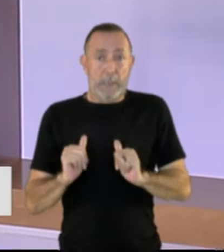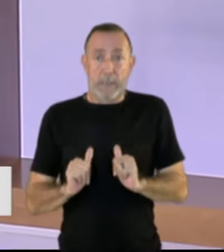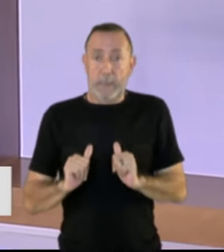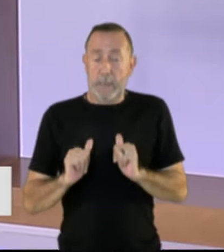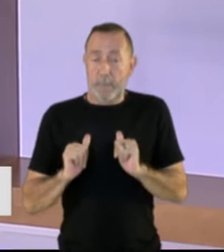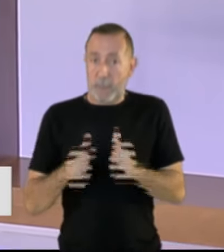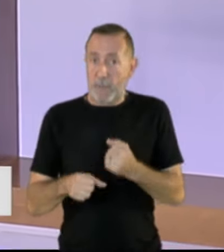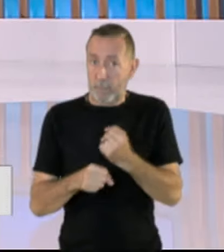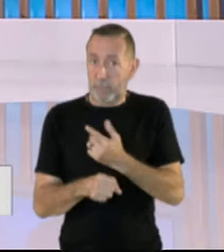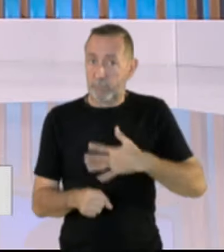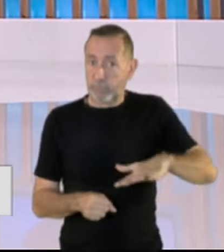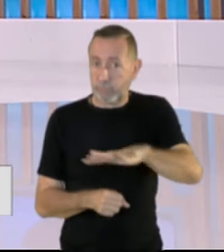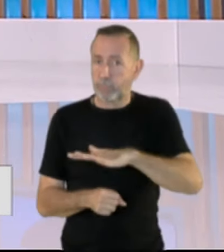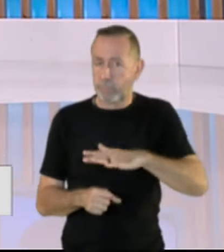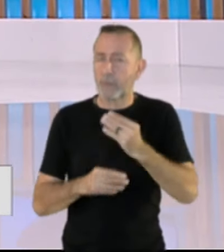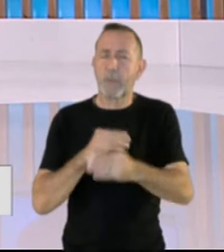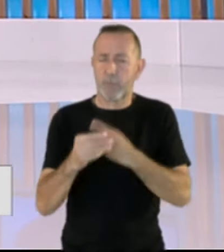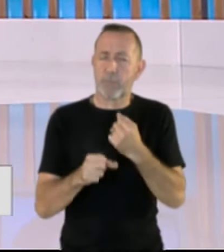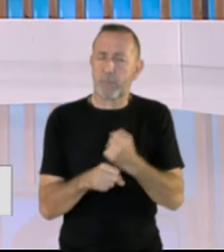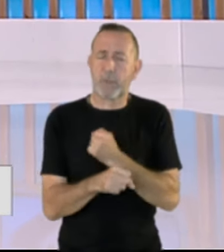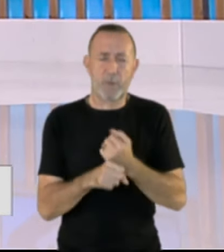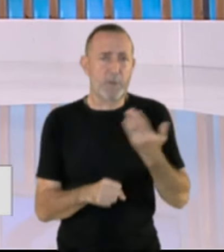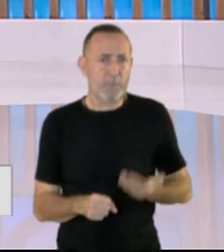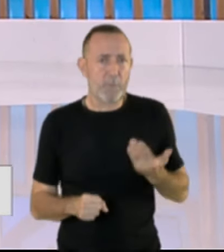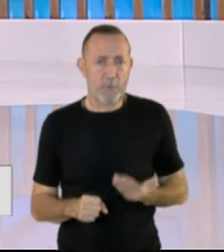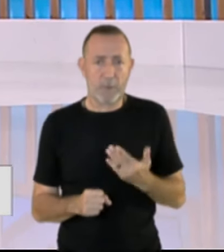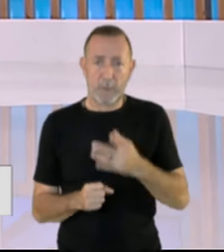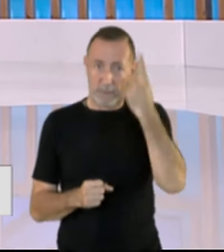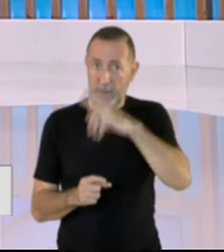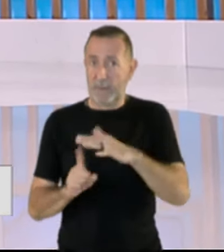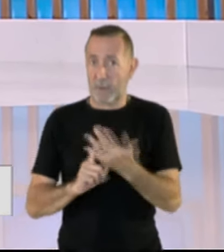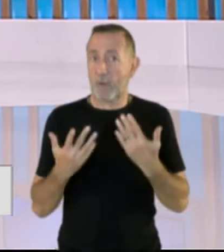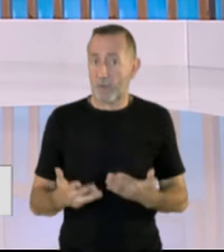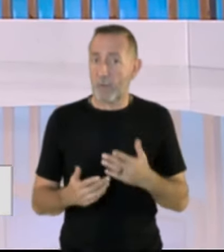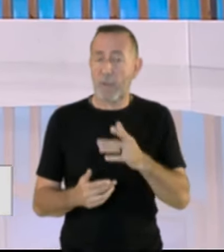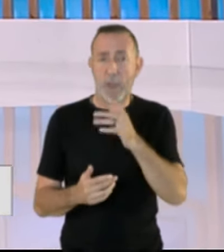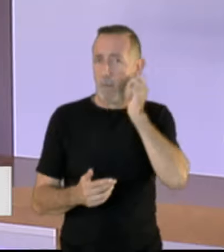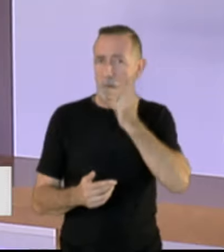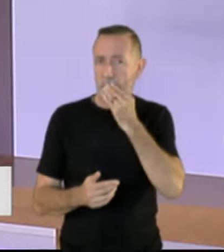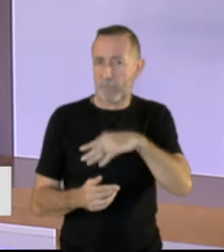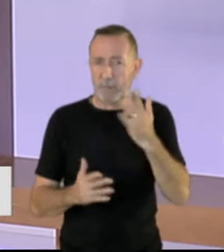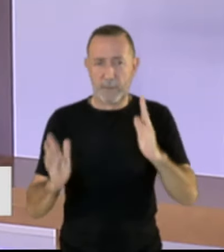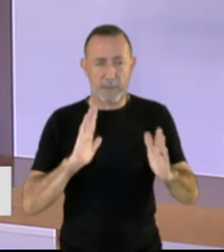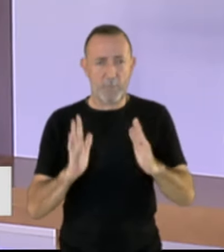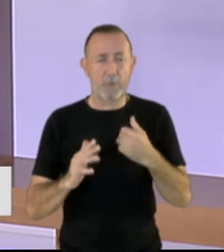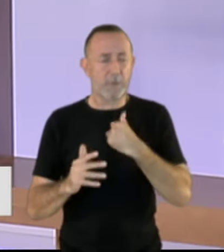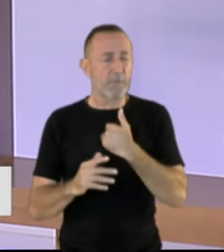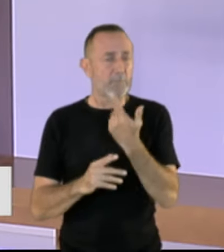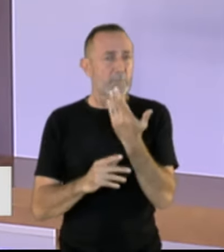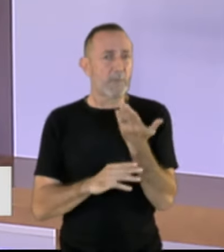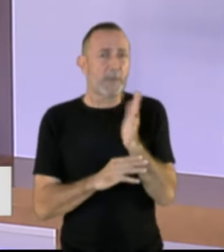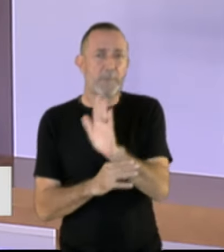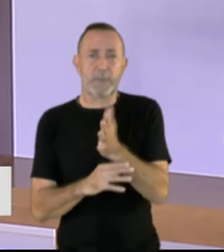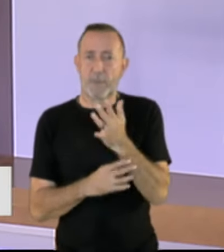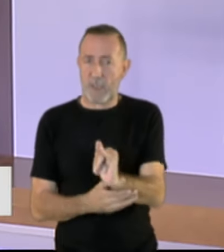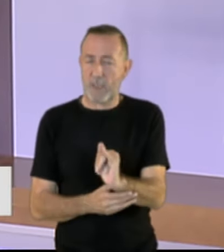grande porque el saber que hoy en día las mujeres está en su mejor momento que hay tantas mujeres representando y también el ver de que